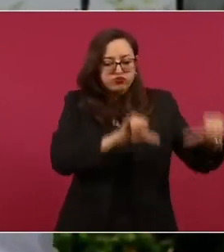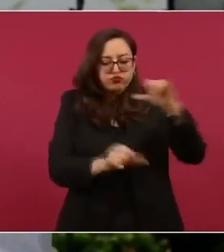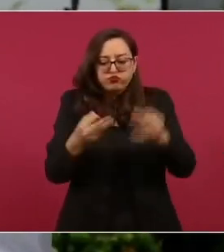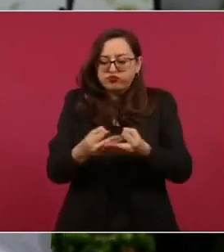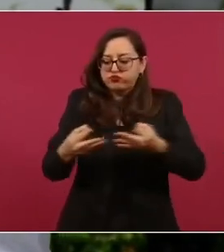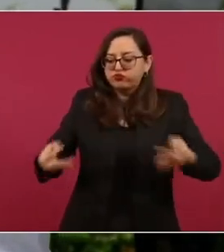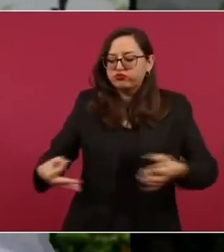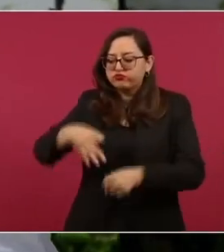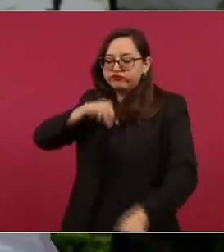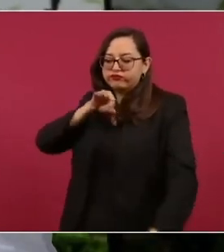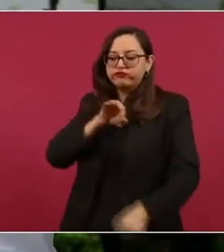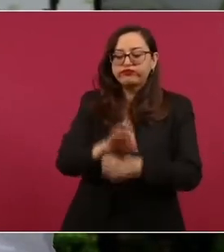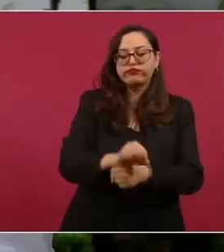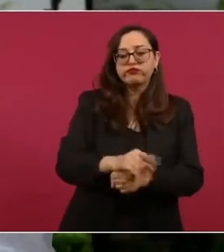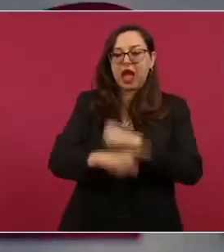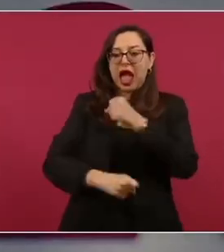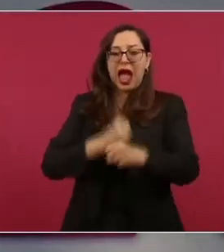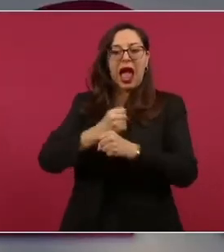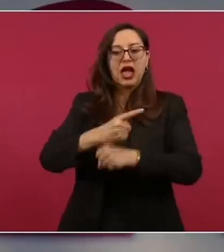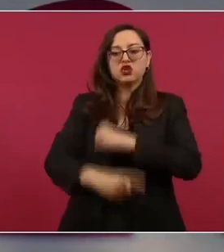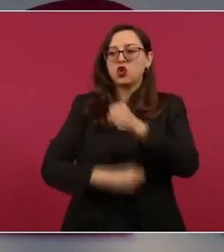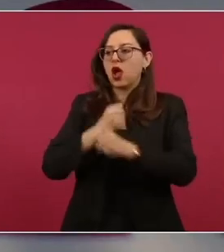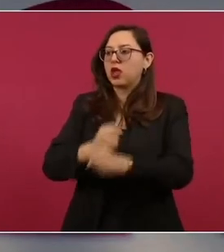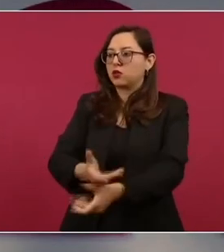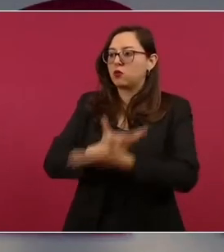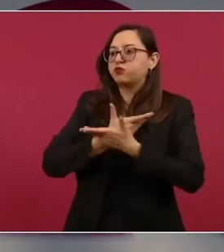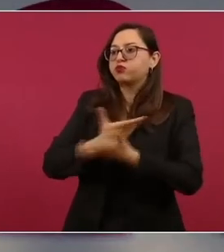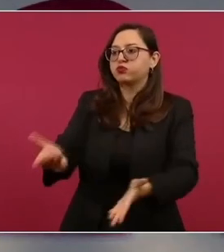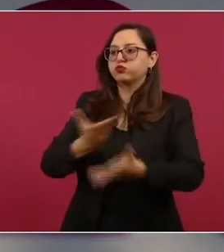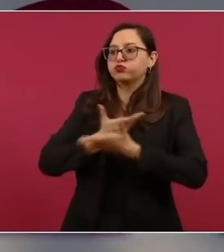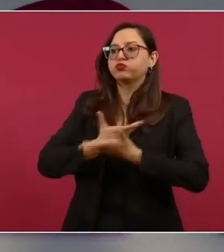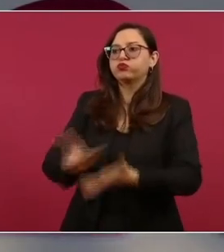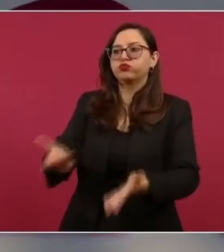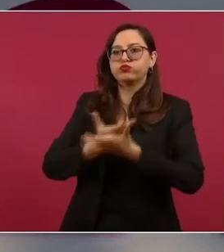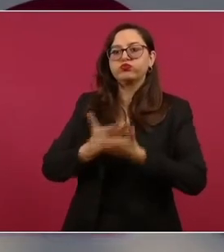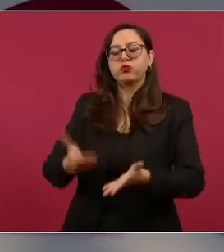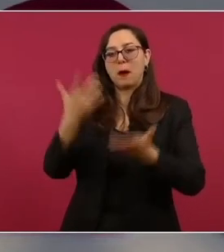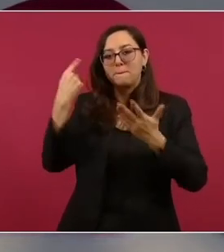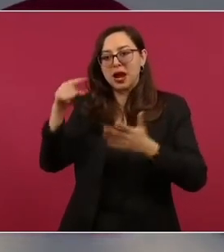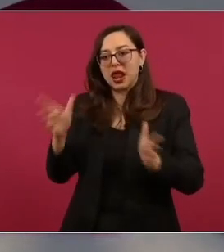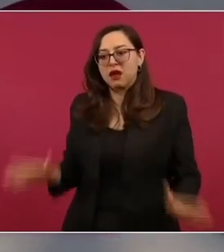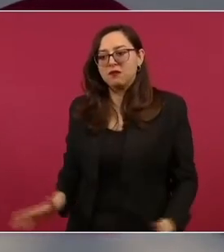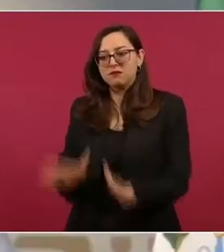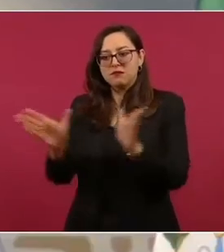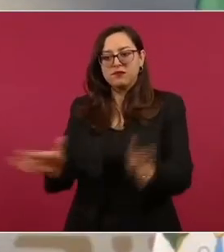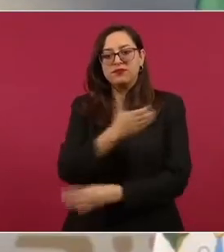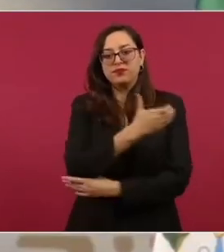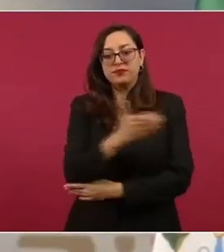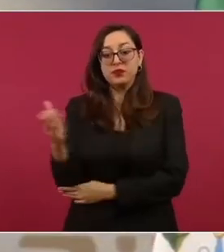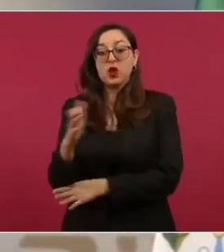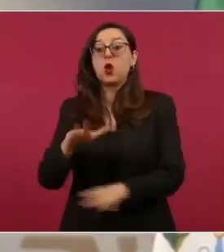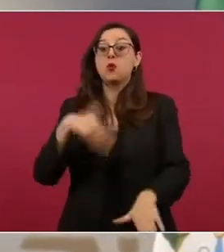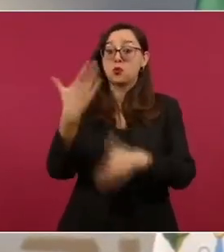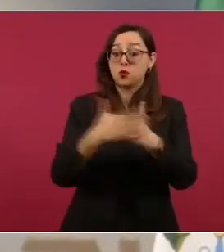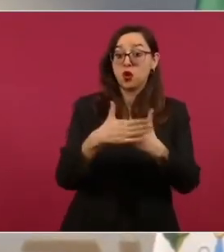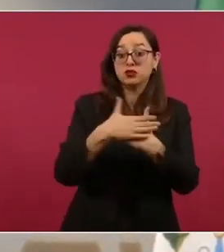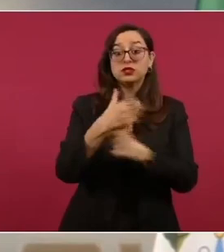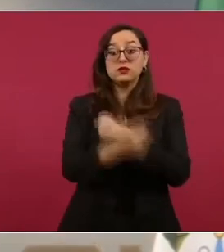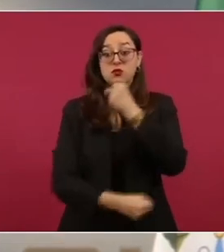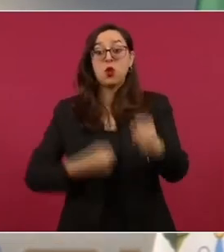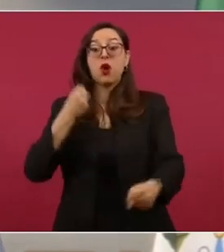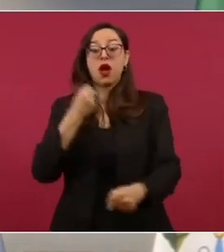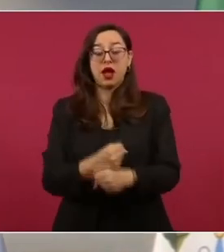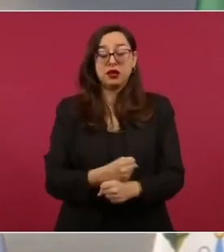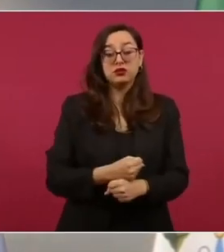Anuncio aquí desde el Zócalo que el año próximo se entregarán fertilizantes gratuitos a